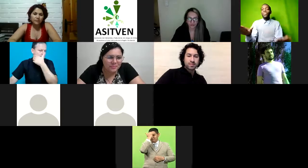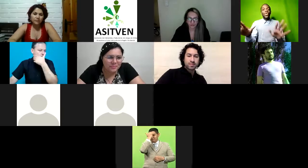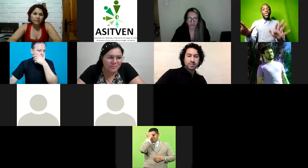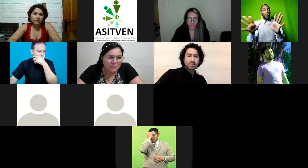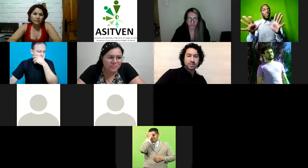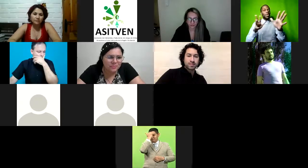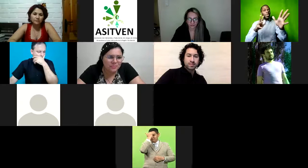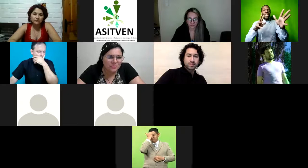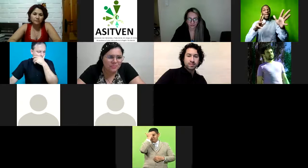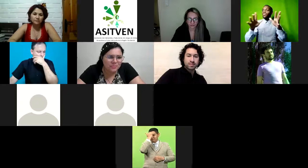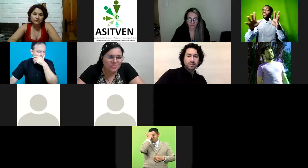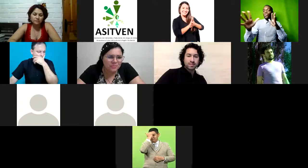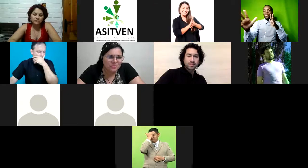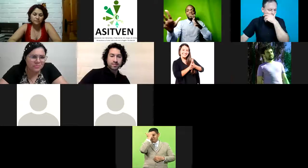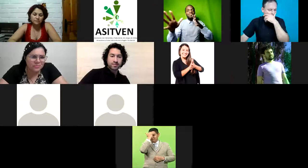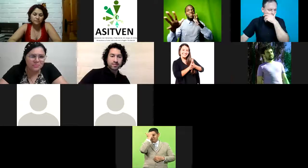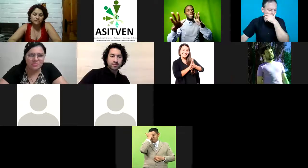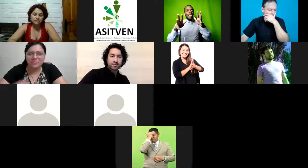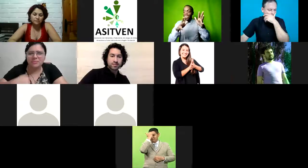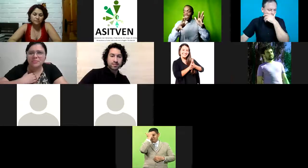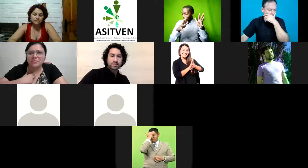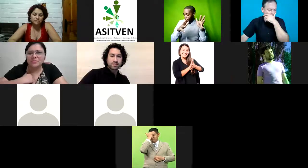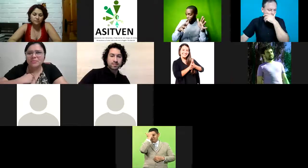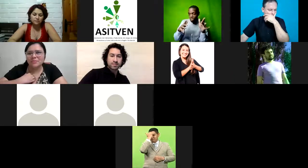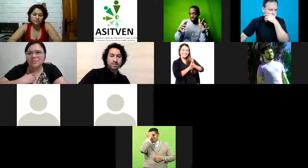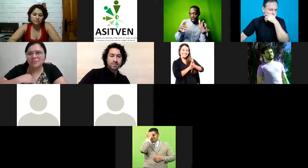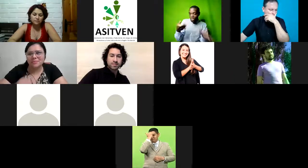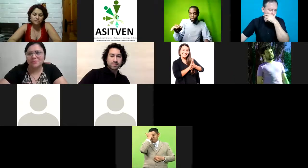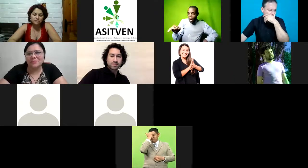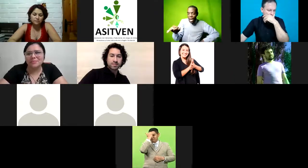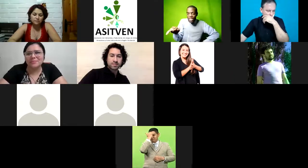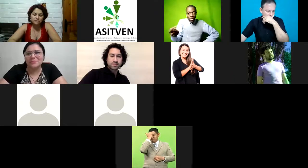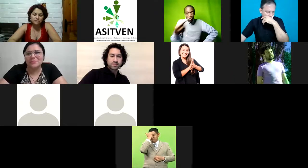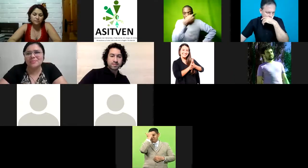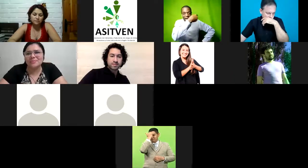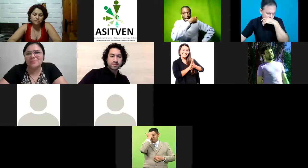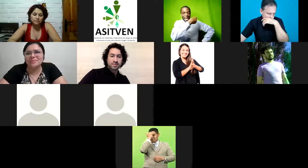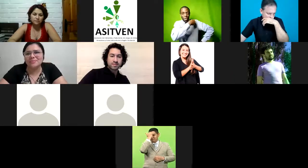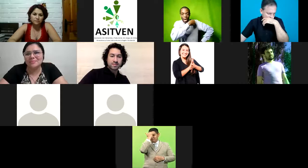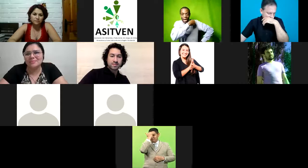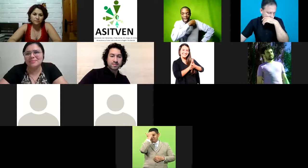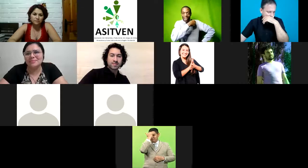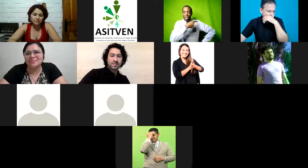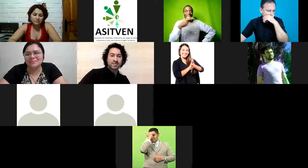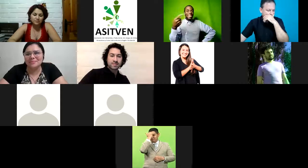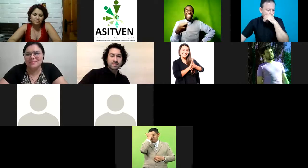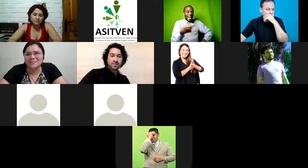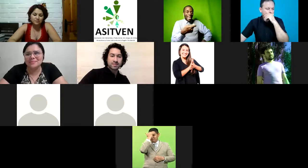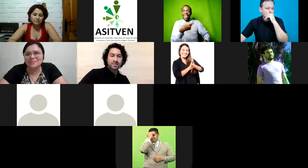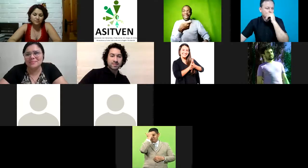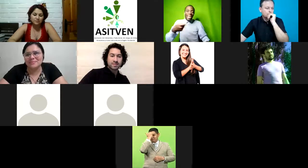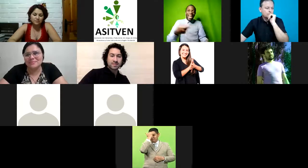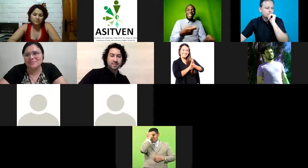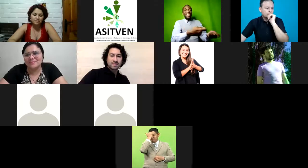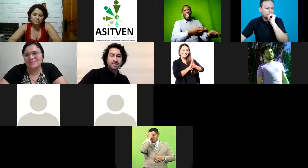él comenzó a comunicarse con los sordos. Y tú veías como, ya, pero tú no hablas. Cuando tú estás allá en la escuela, hay que